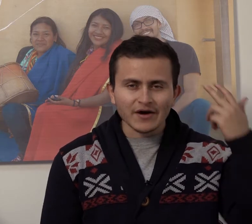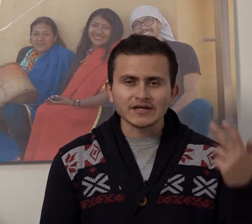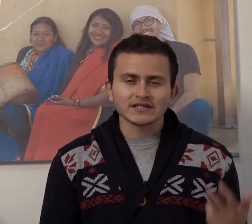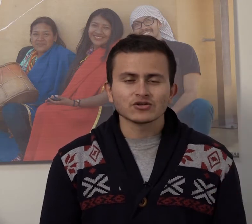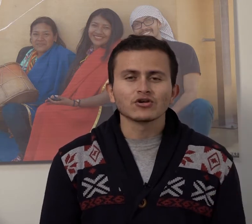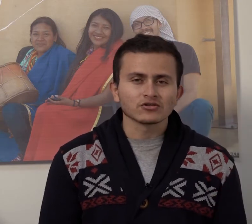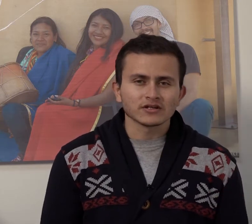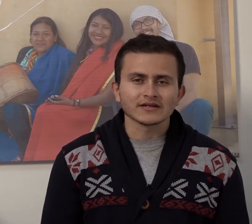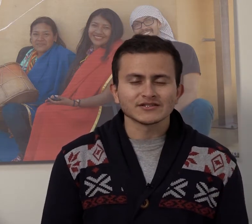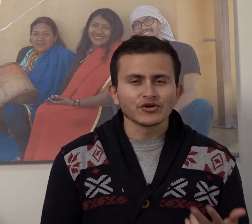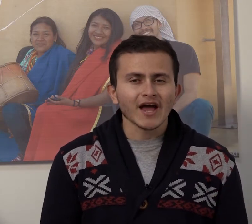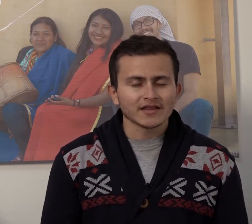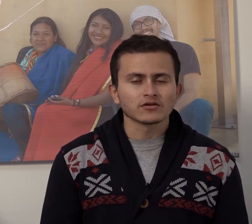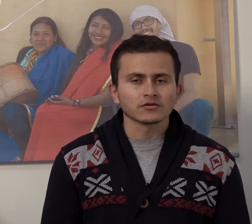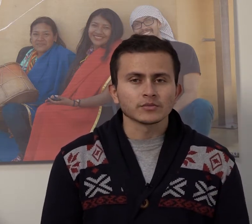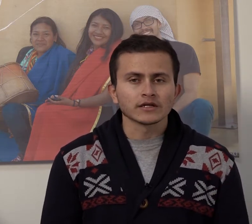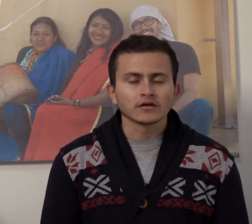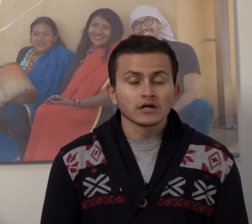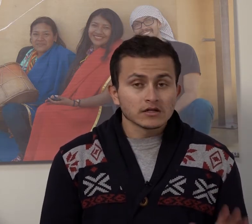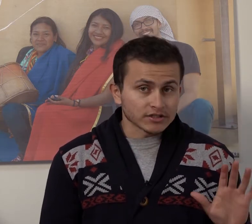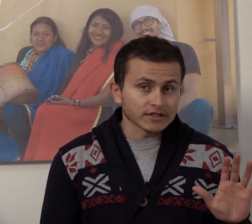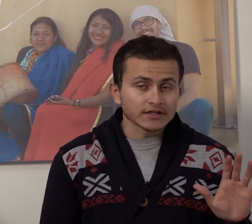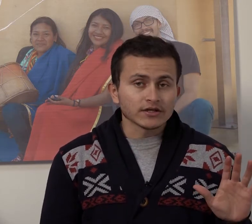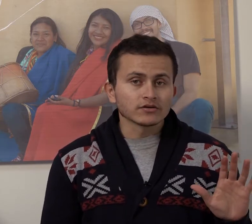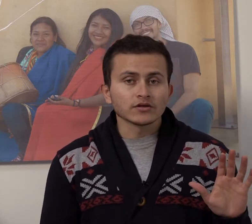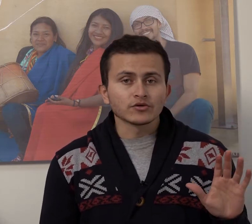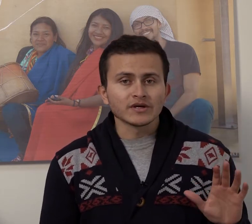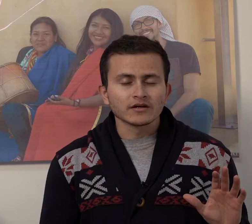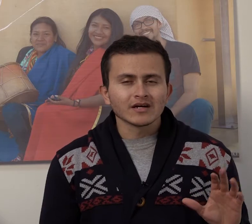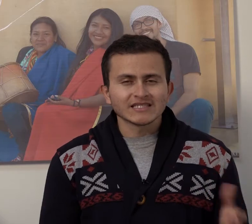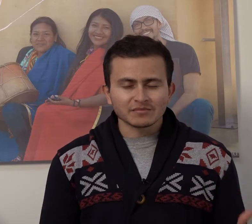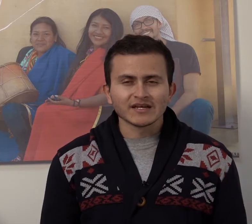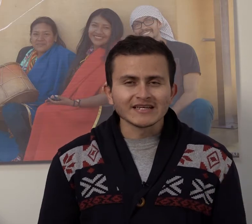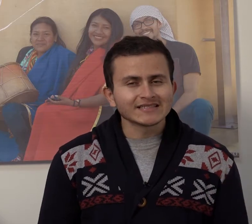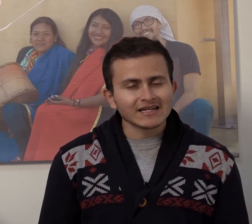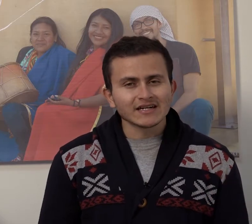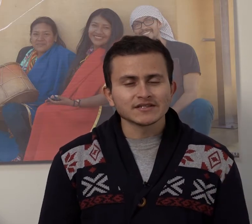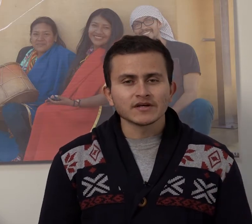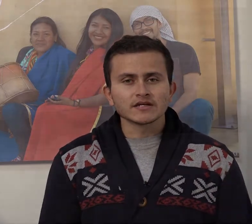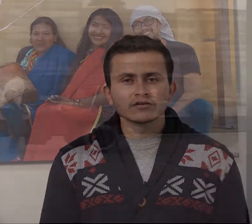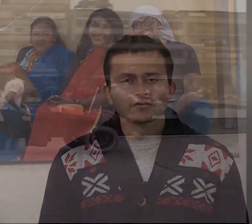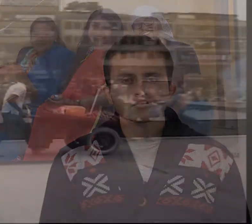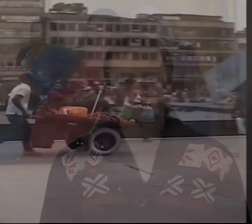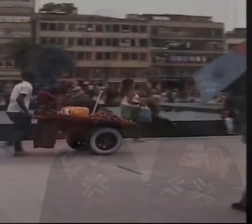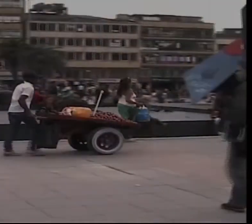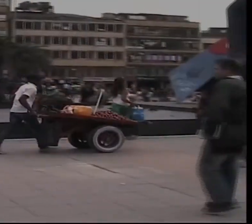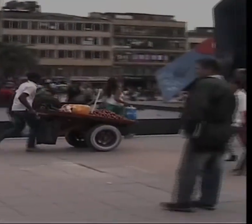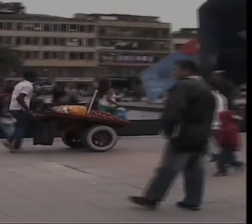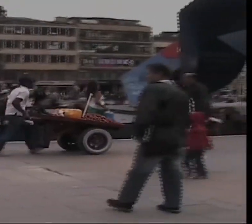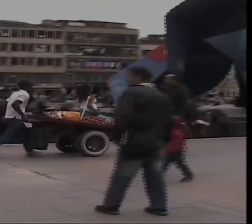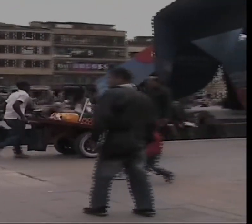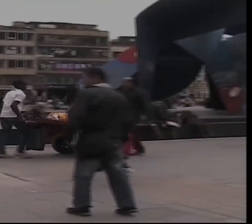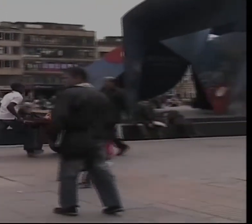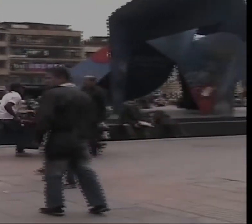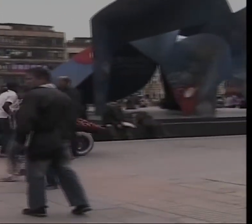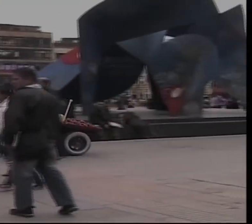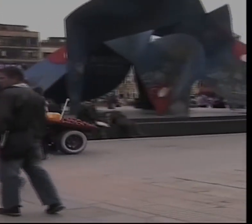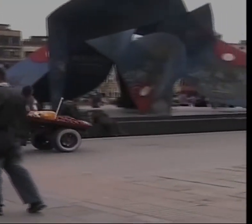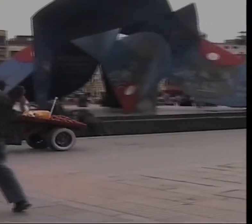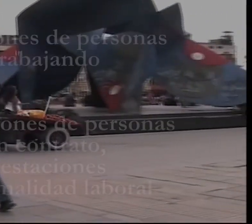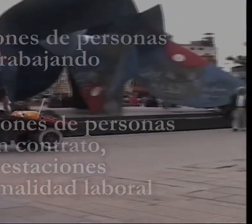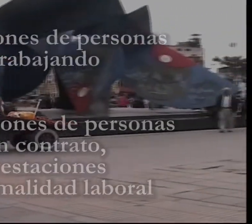martillándole la cabeza todos los días, no dejándolo dormir, si es que tiene donde dormir, ¿aceptaría tal clasificación? A eso hay que añadir que